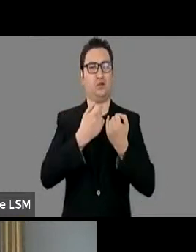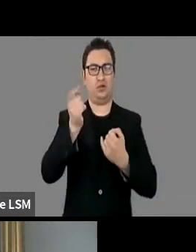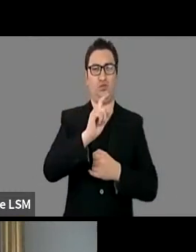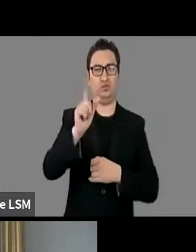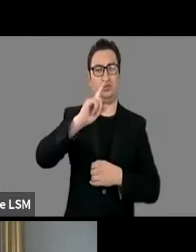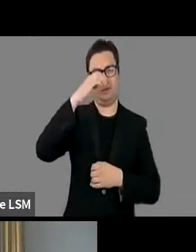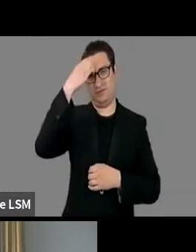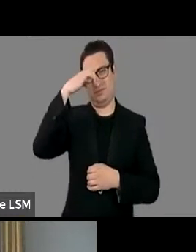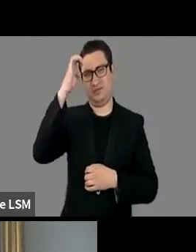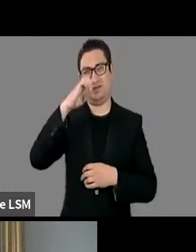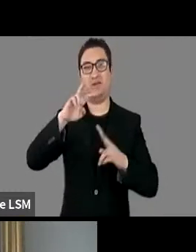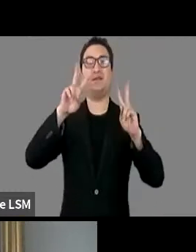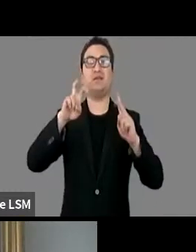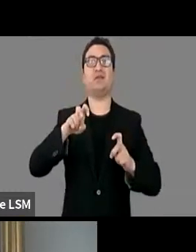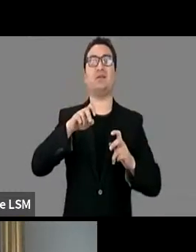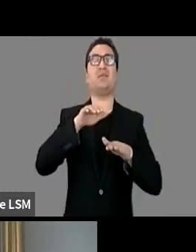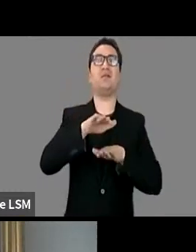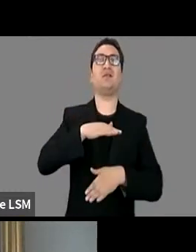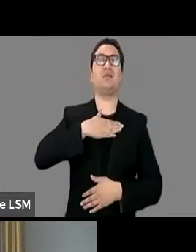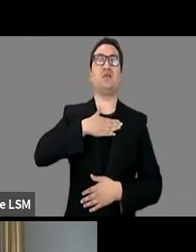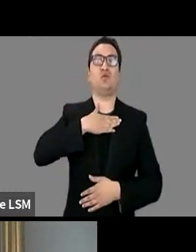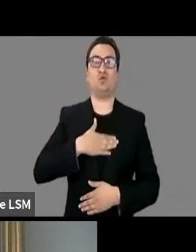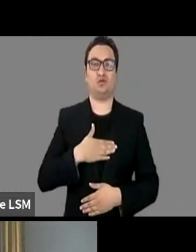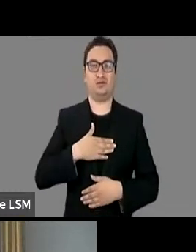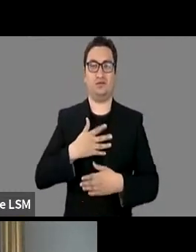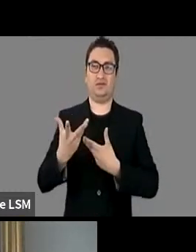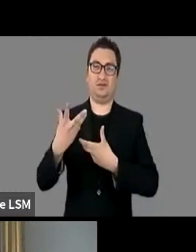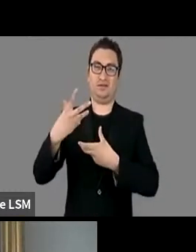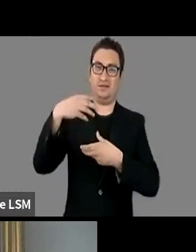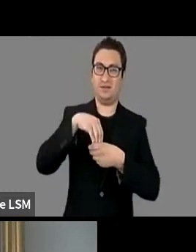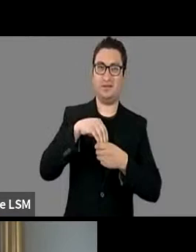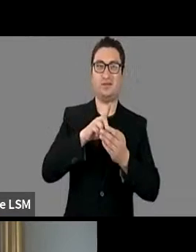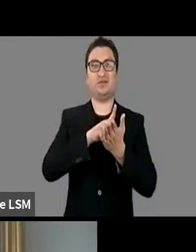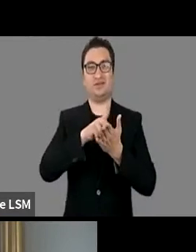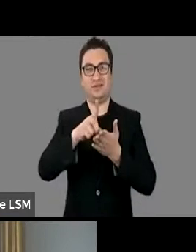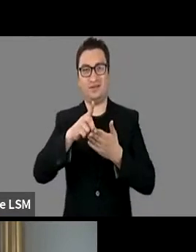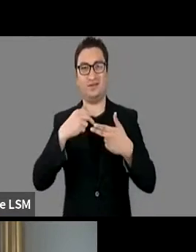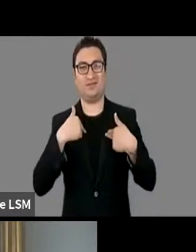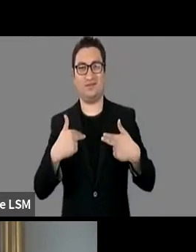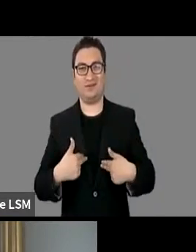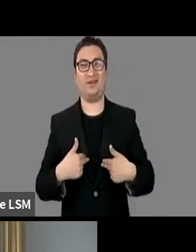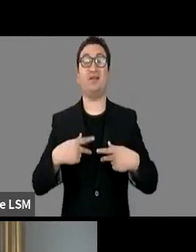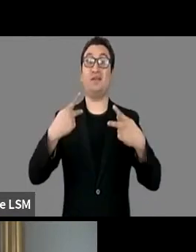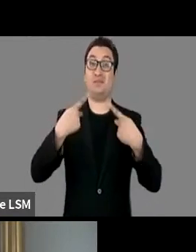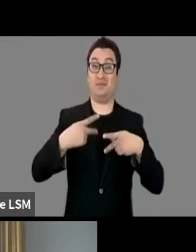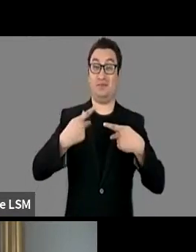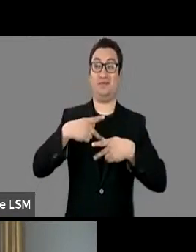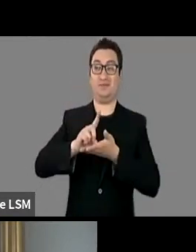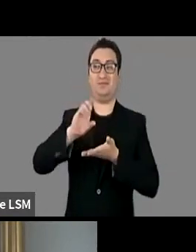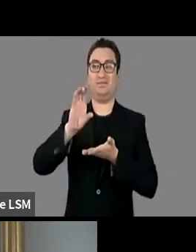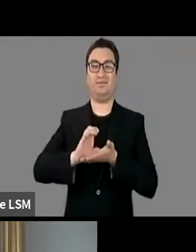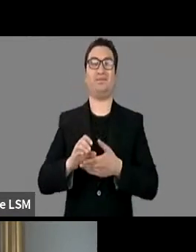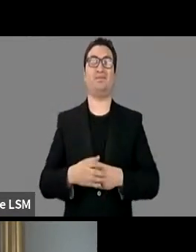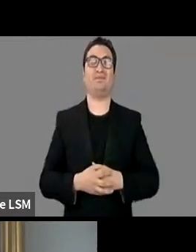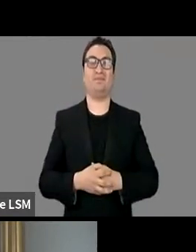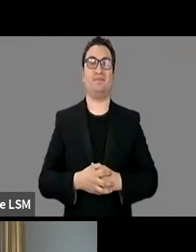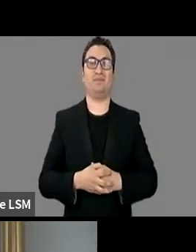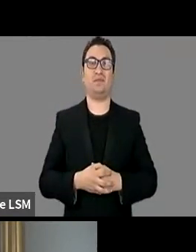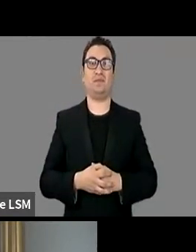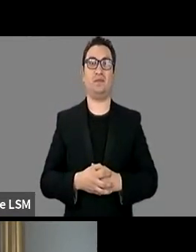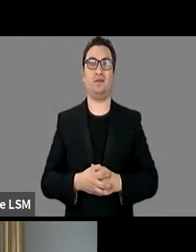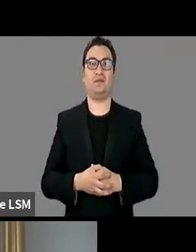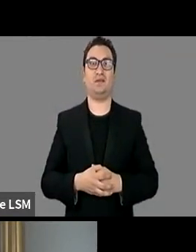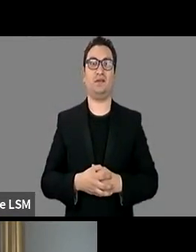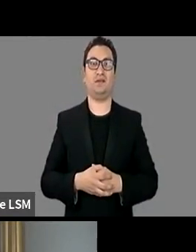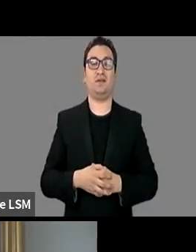de justicia, inclusión, derechos humanos y personas con discapacidad. Serán